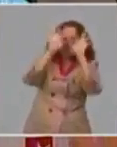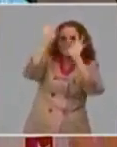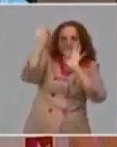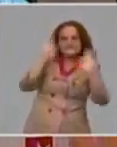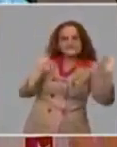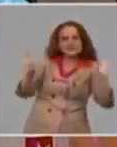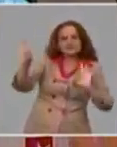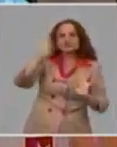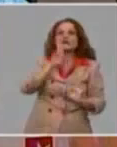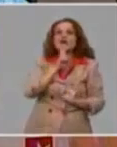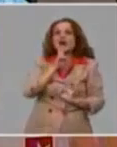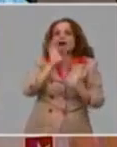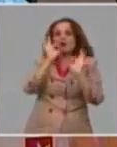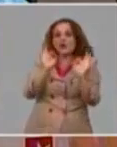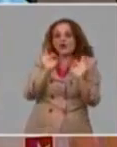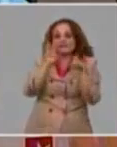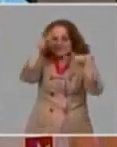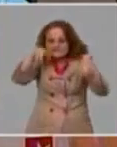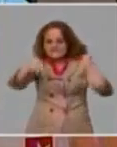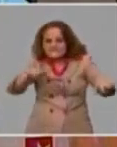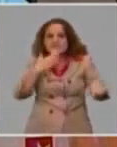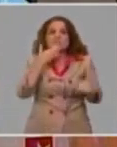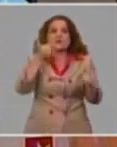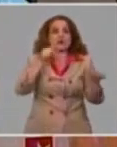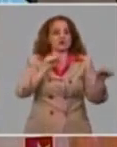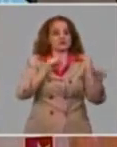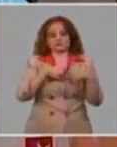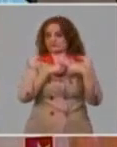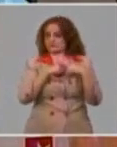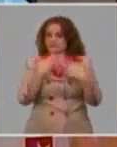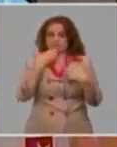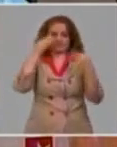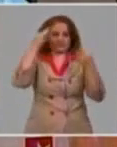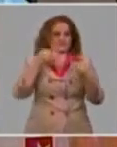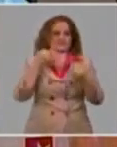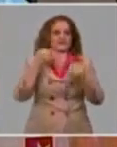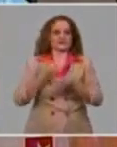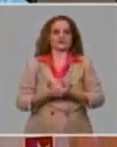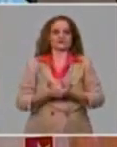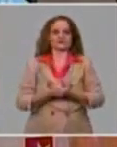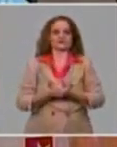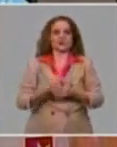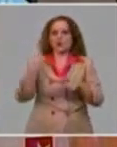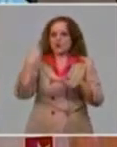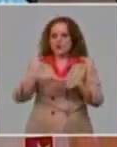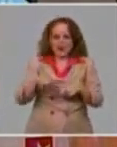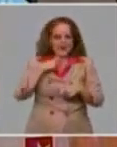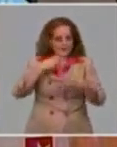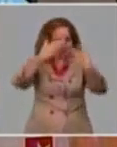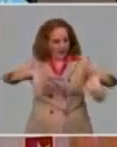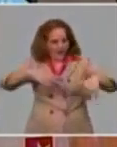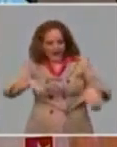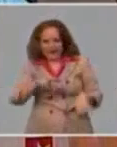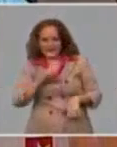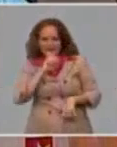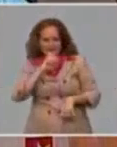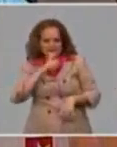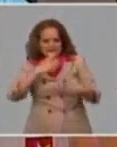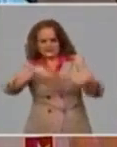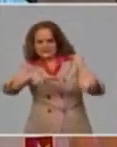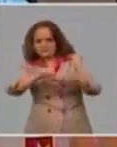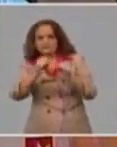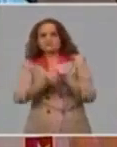reparado los sistemas hidráulicos. En lugares donde había problemas, inclusive en viales, se mejoraron los viales, se echó asfalto a los viales.